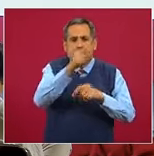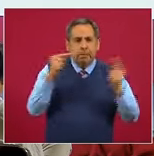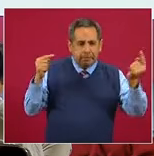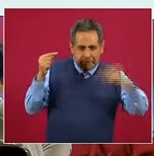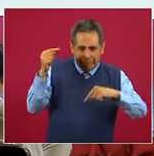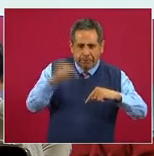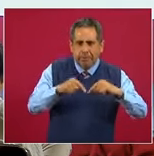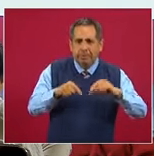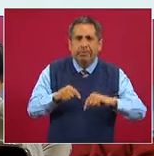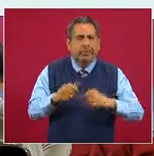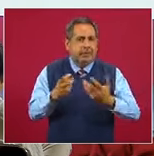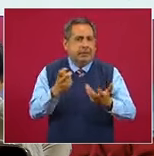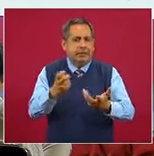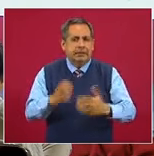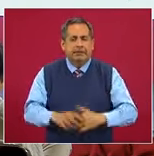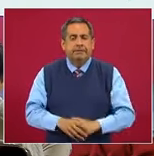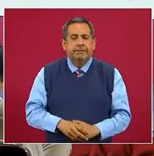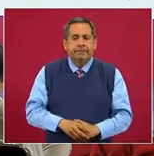das la siguiente, por favor.